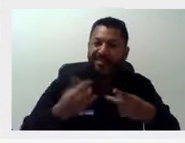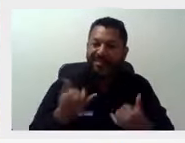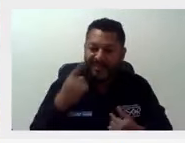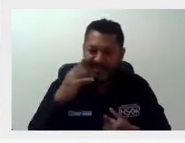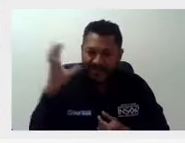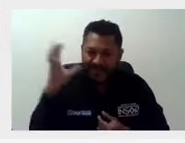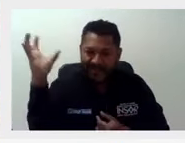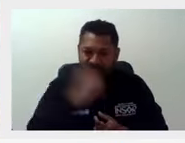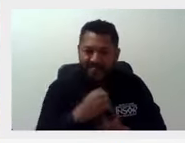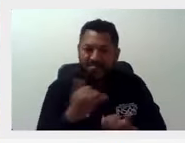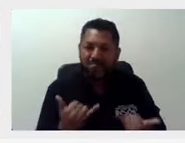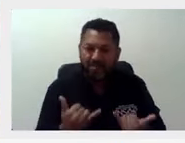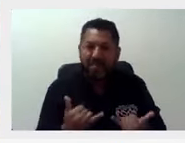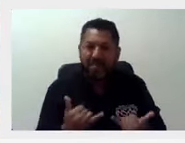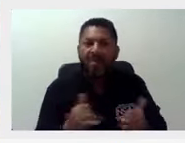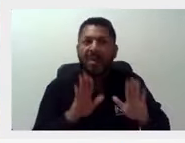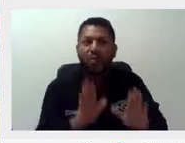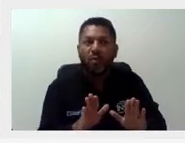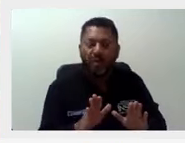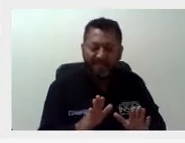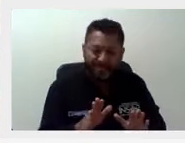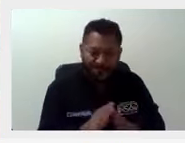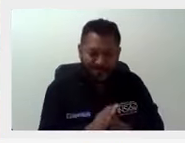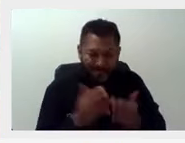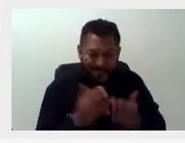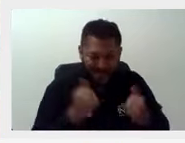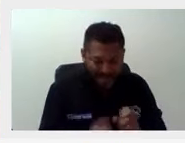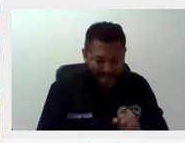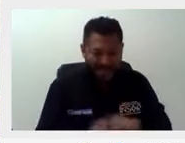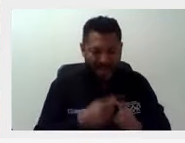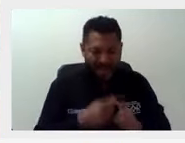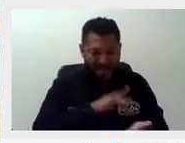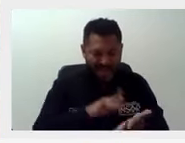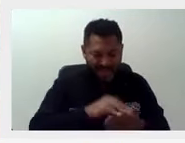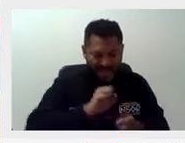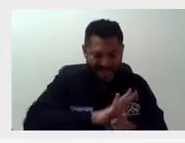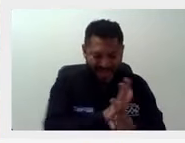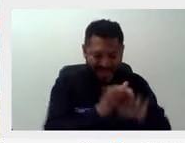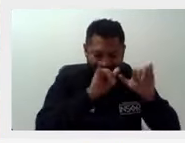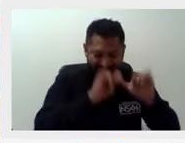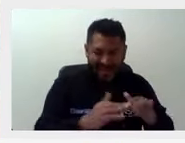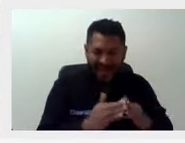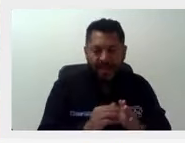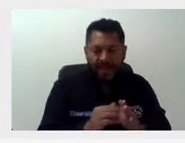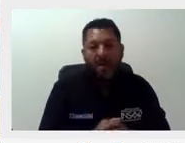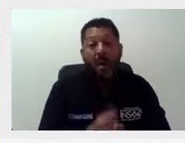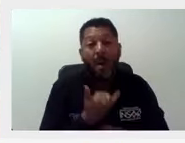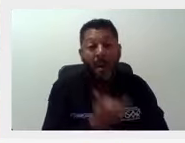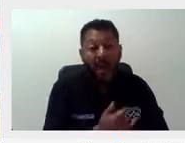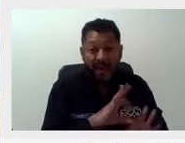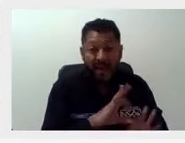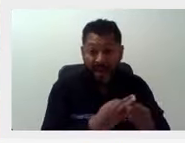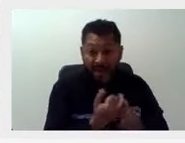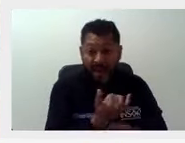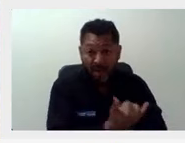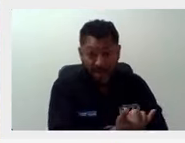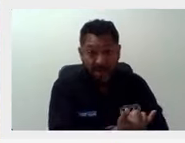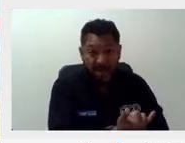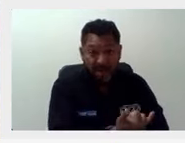identificar dentro de toda esta época de crisis, de cuarentena, con las familias y el trabajo que tienen con las personas